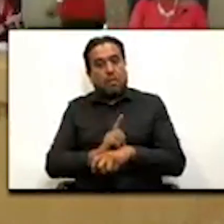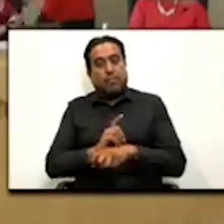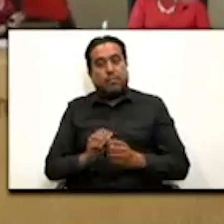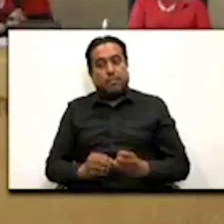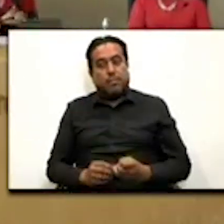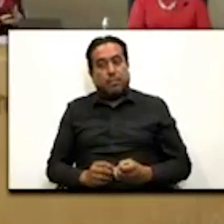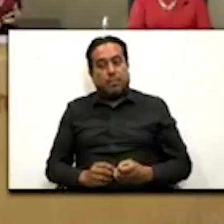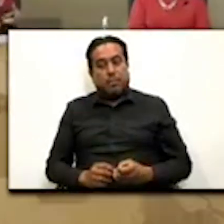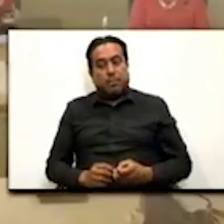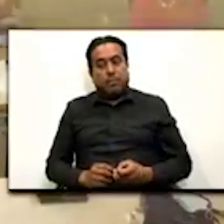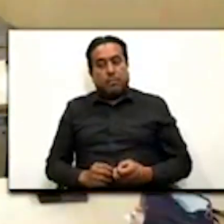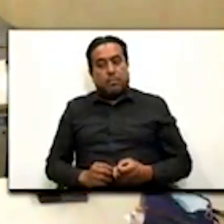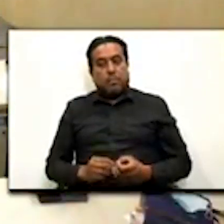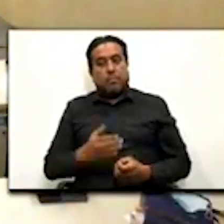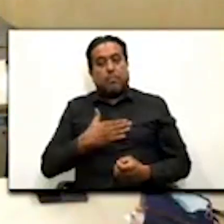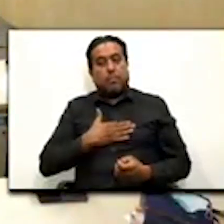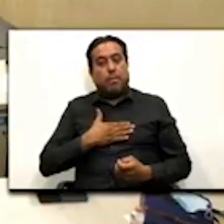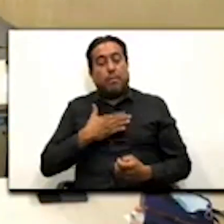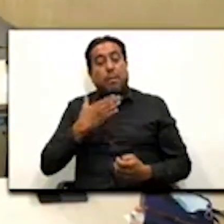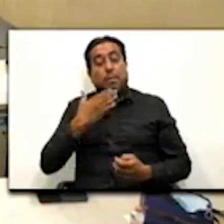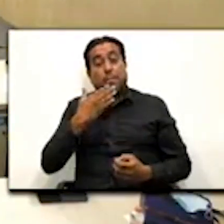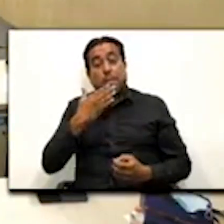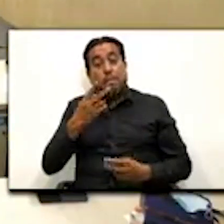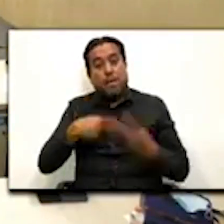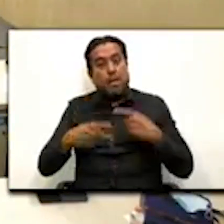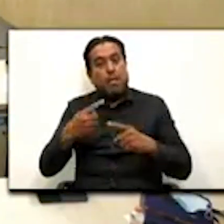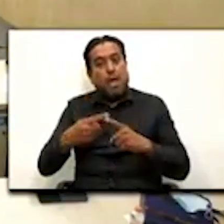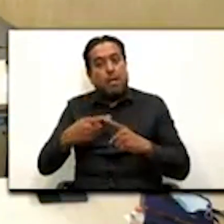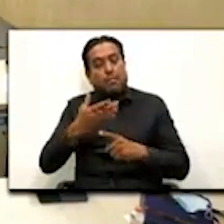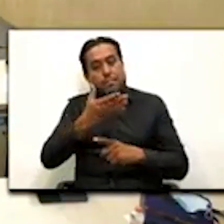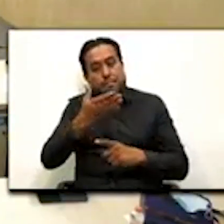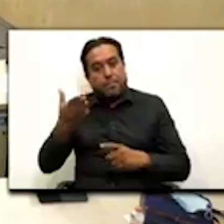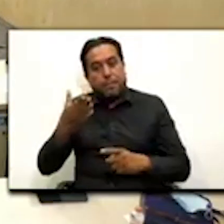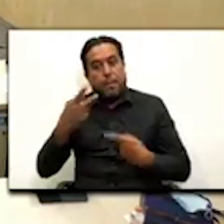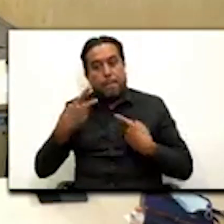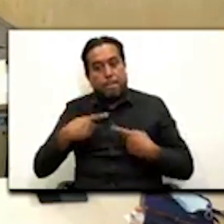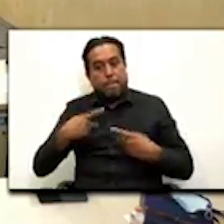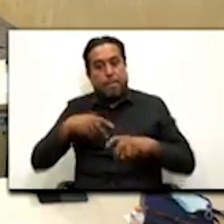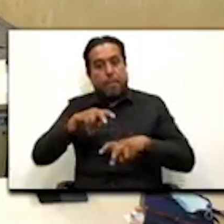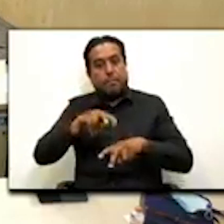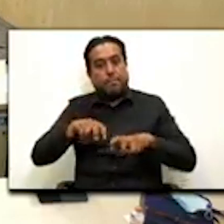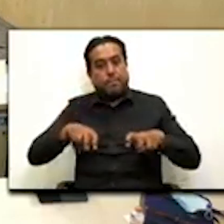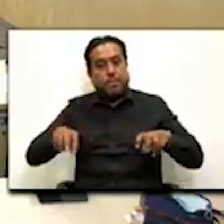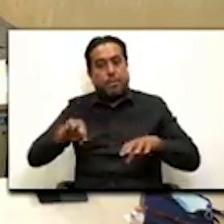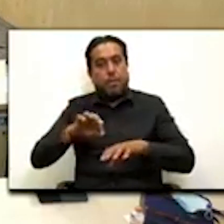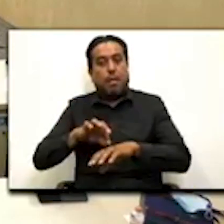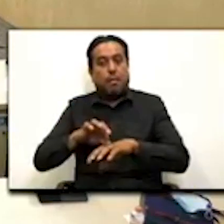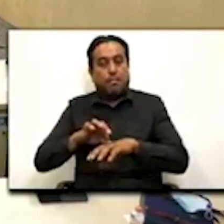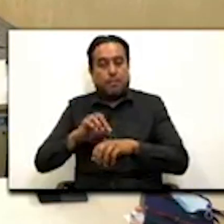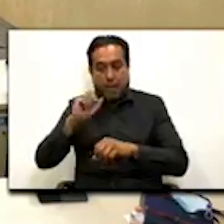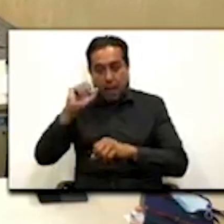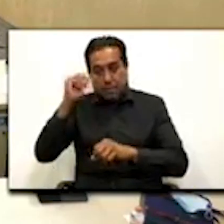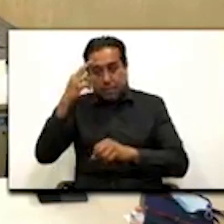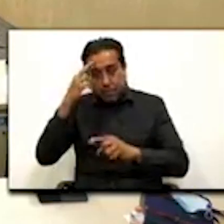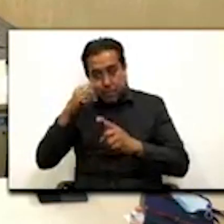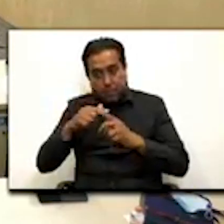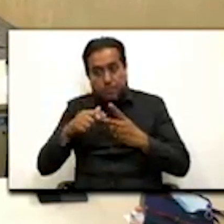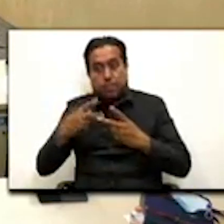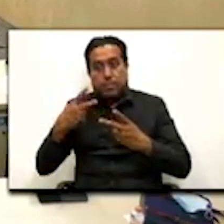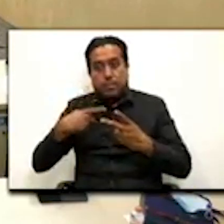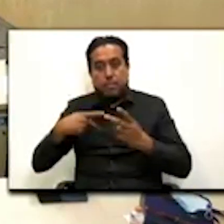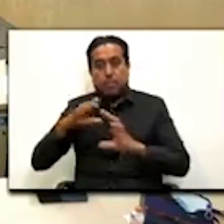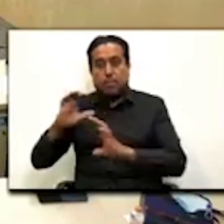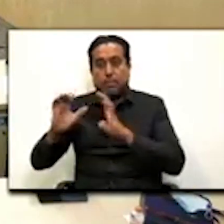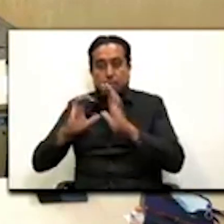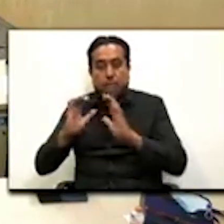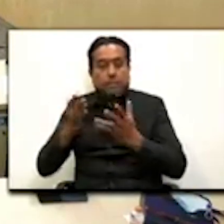perdió ocho distritos ante la coalición integrada por los partidos morena partido del trabajo y partido verde un resultado que pone en riesgo